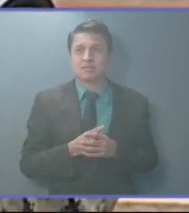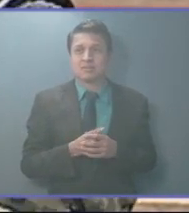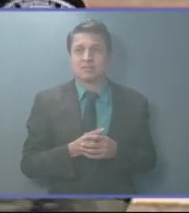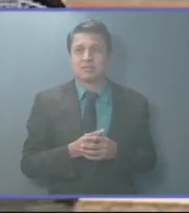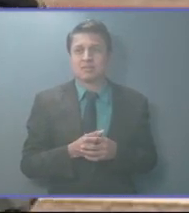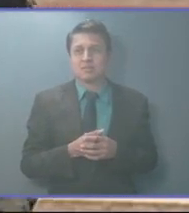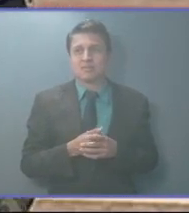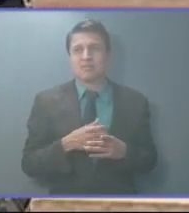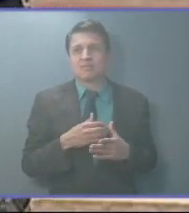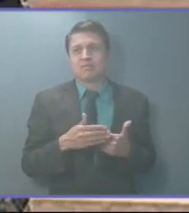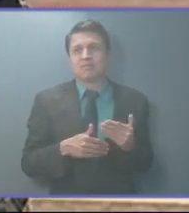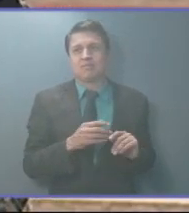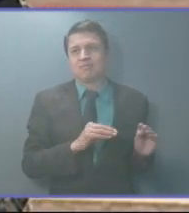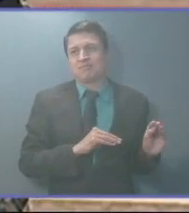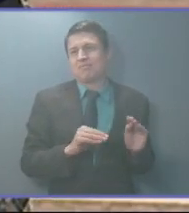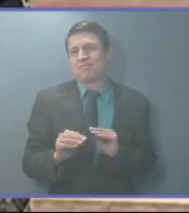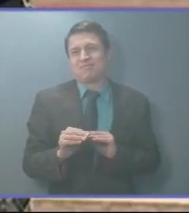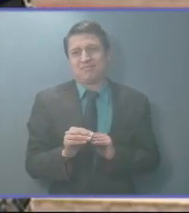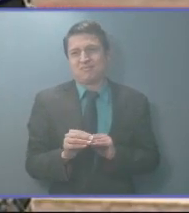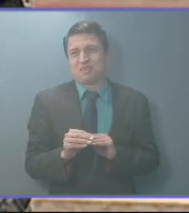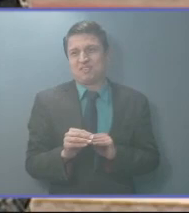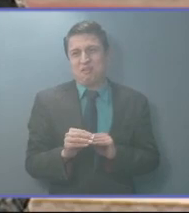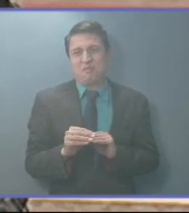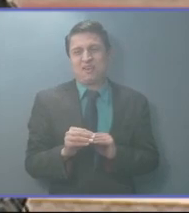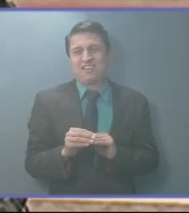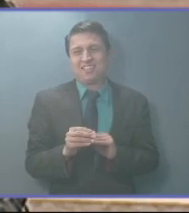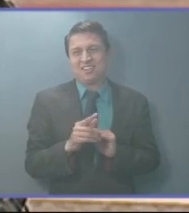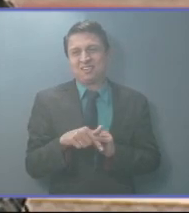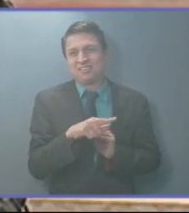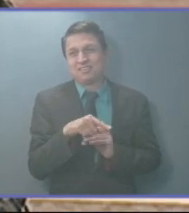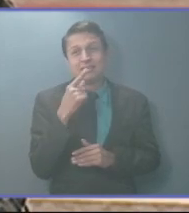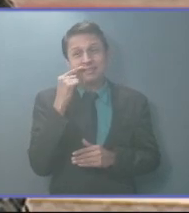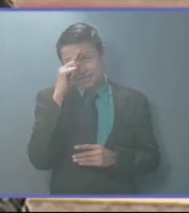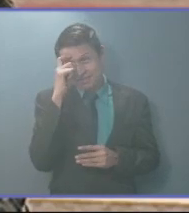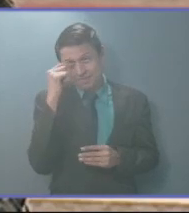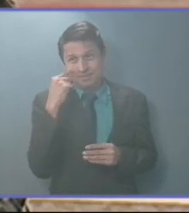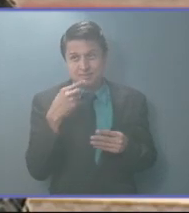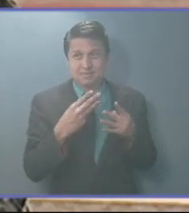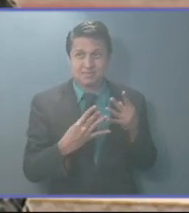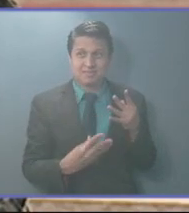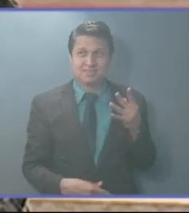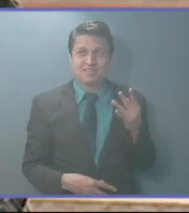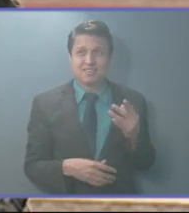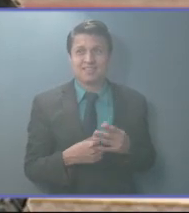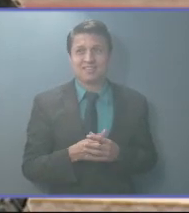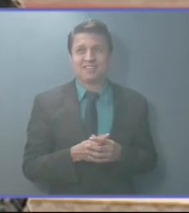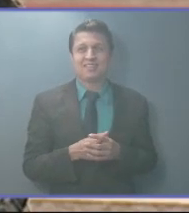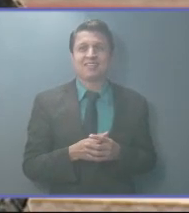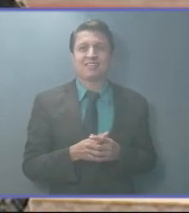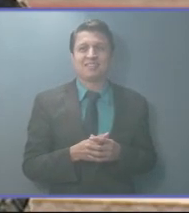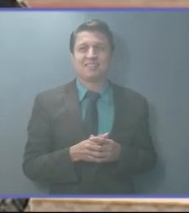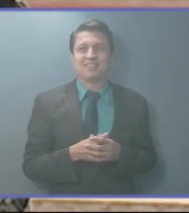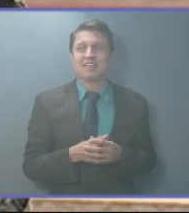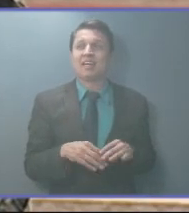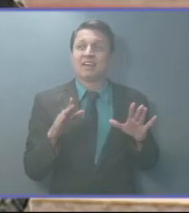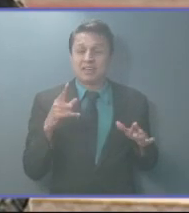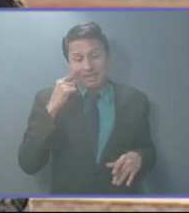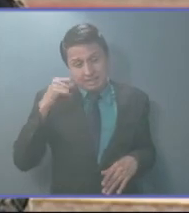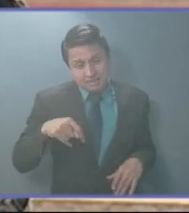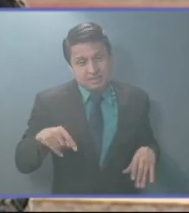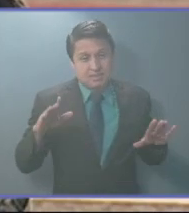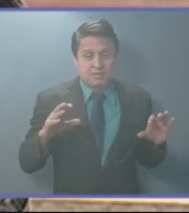delegado entonces esa persona tiene que elaborar un informe pero en este caso